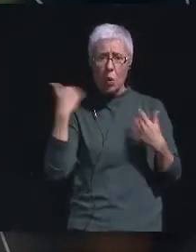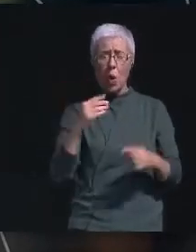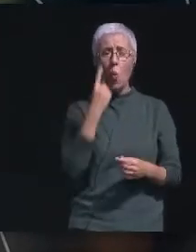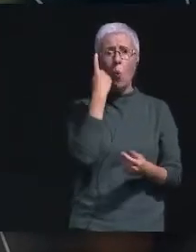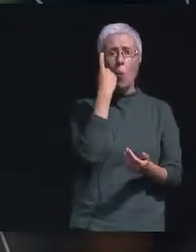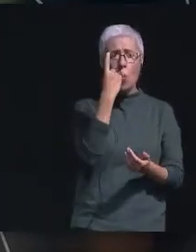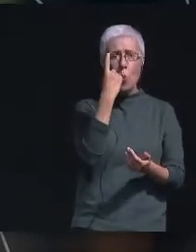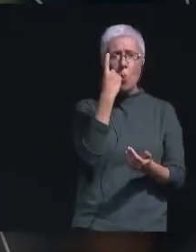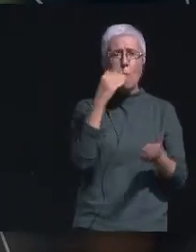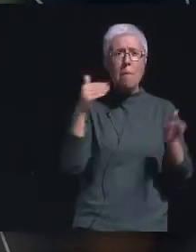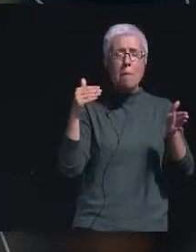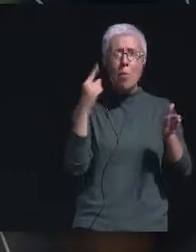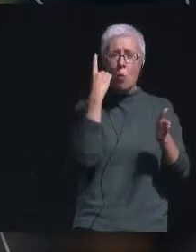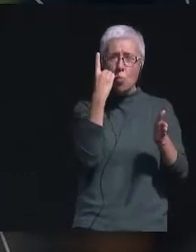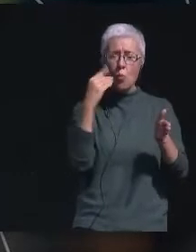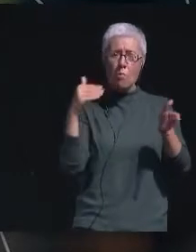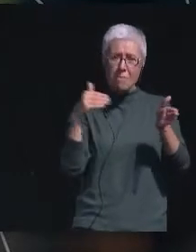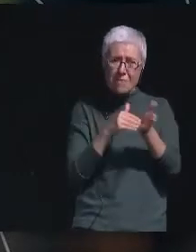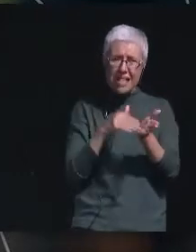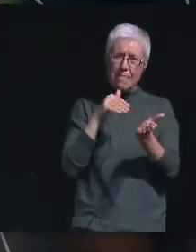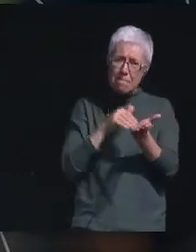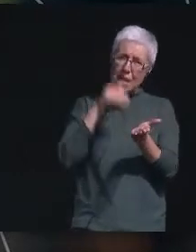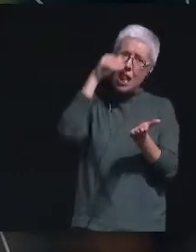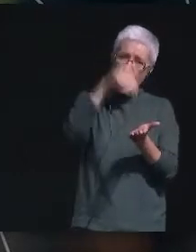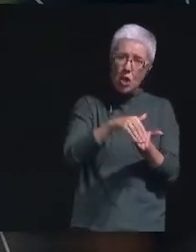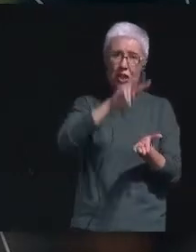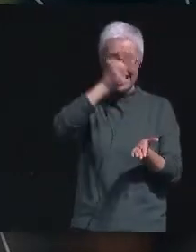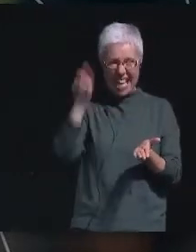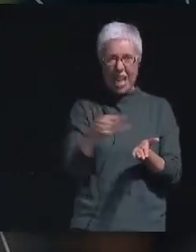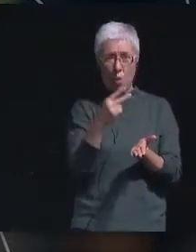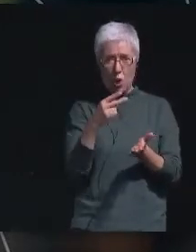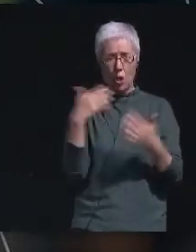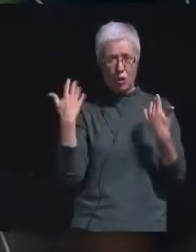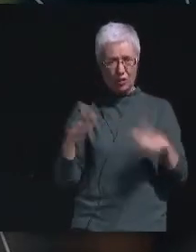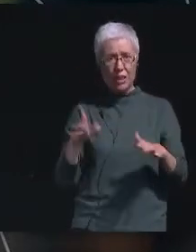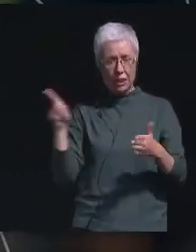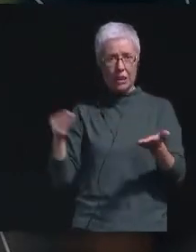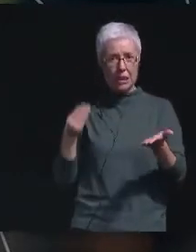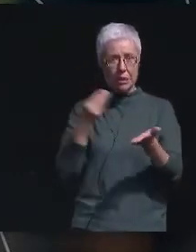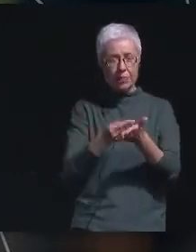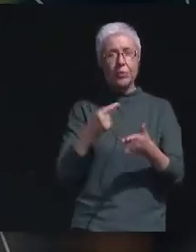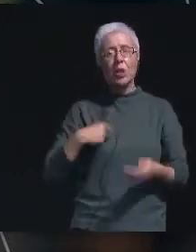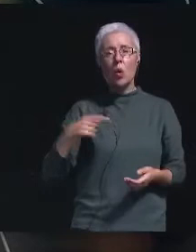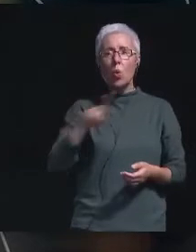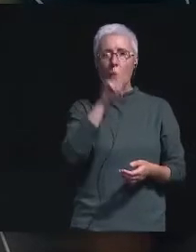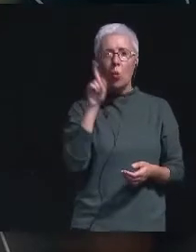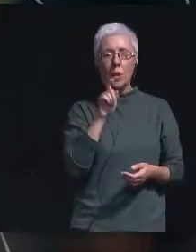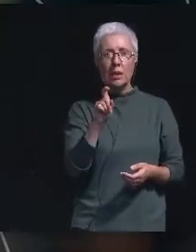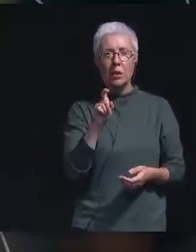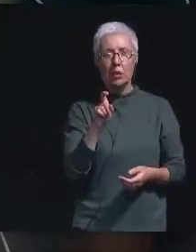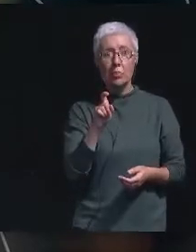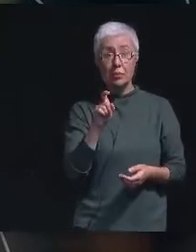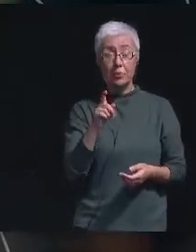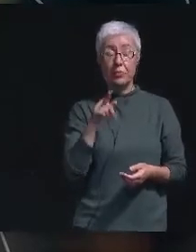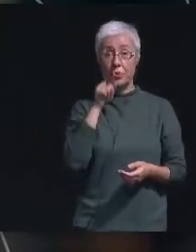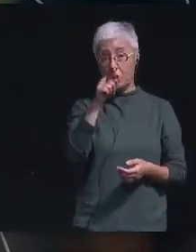de 1.000 millones de euros, ¿no? Lo que te quería preguntar es si teníais alguna línea, nosotros